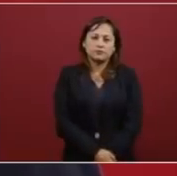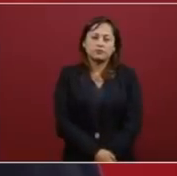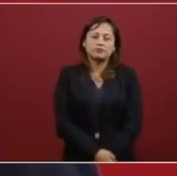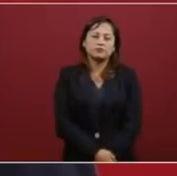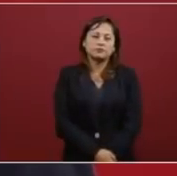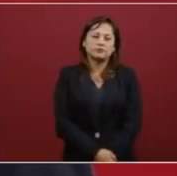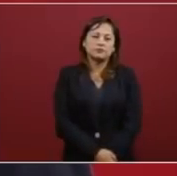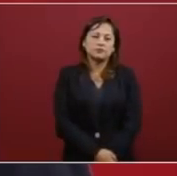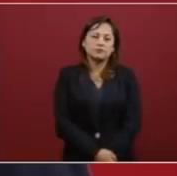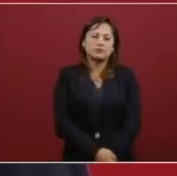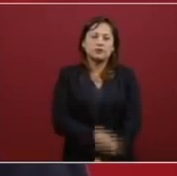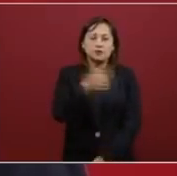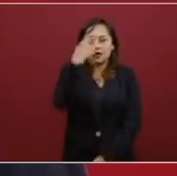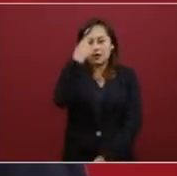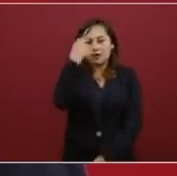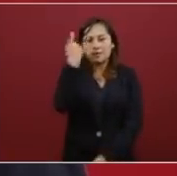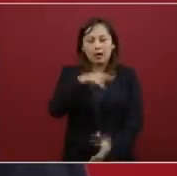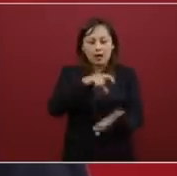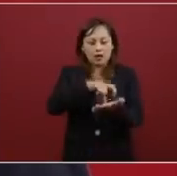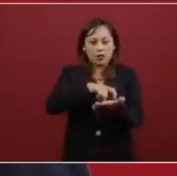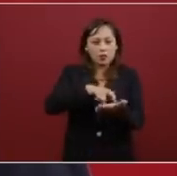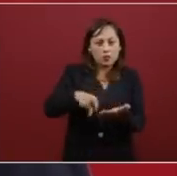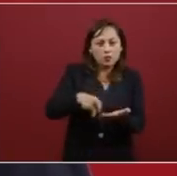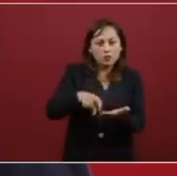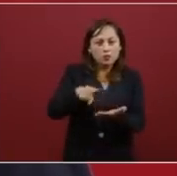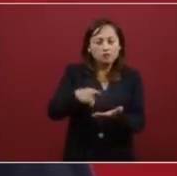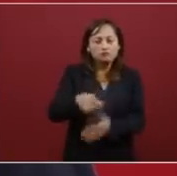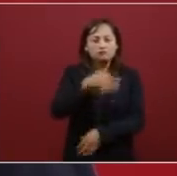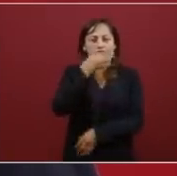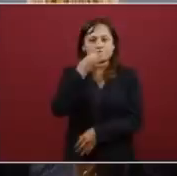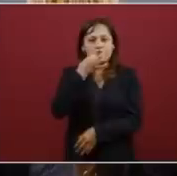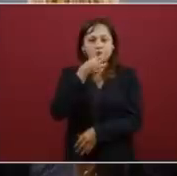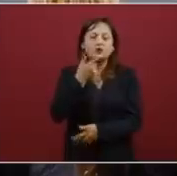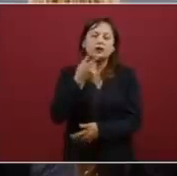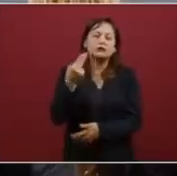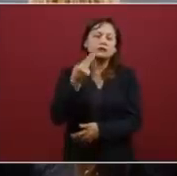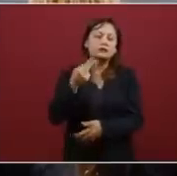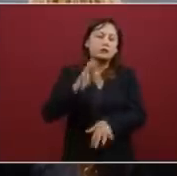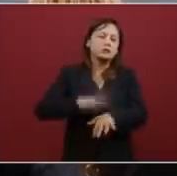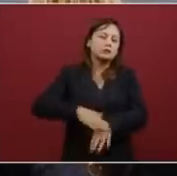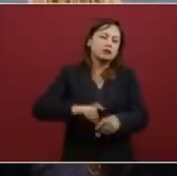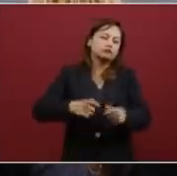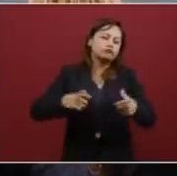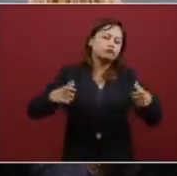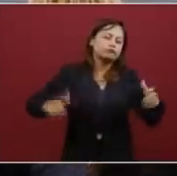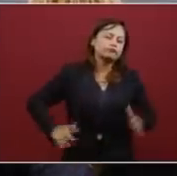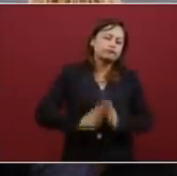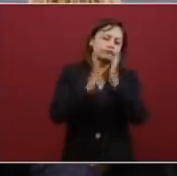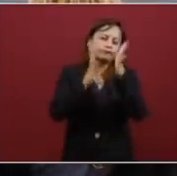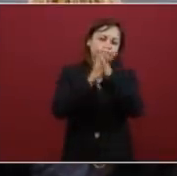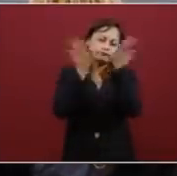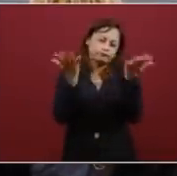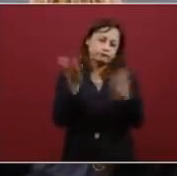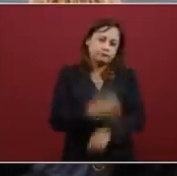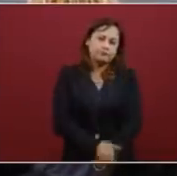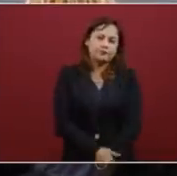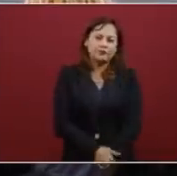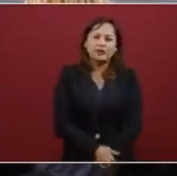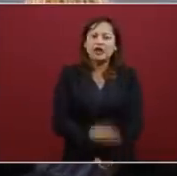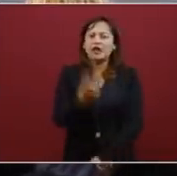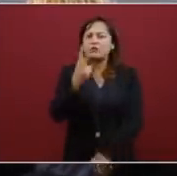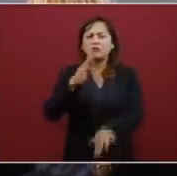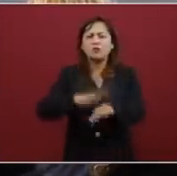compra-venta de medicamentos. Entonces, eso es lo que puedo comentar. Gracias. Una más, dos más